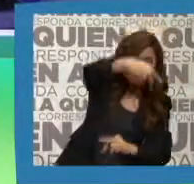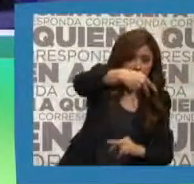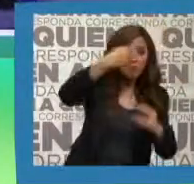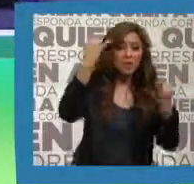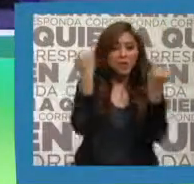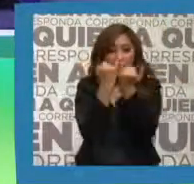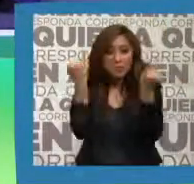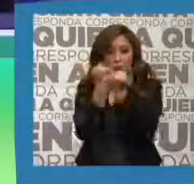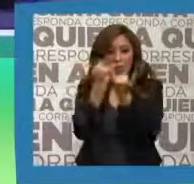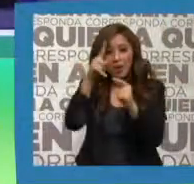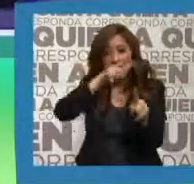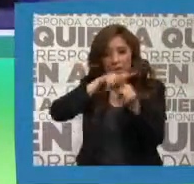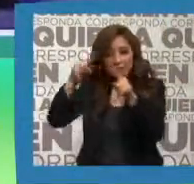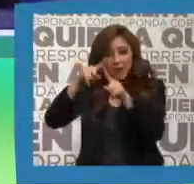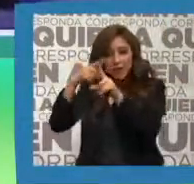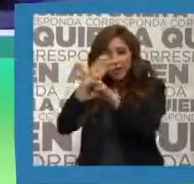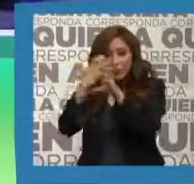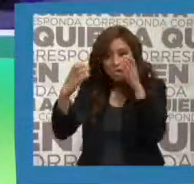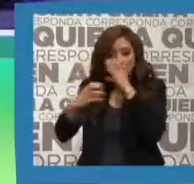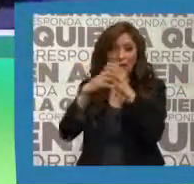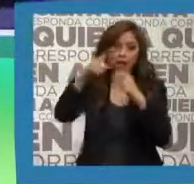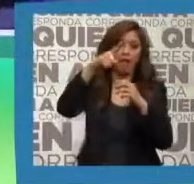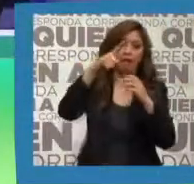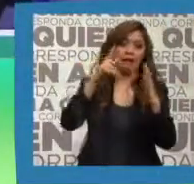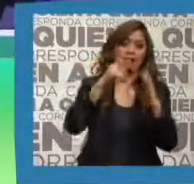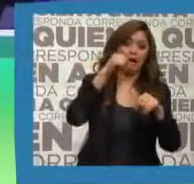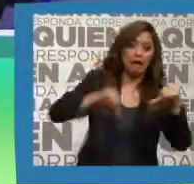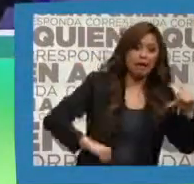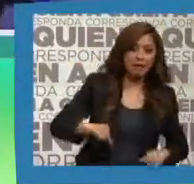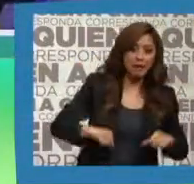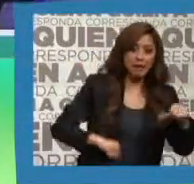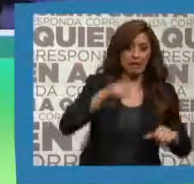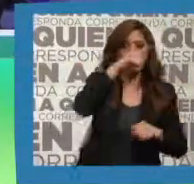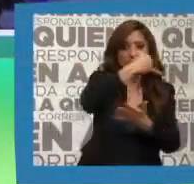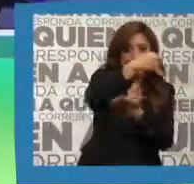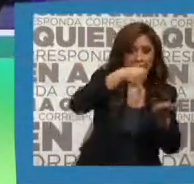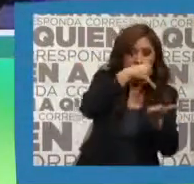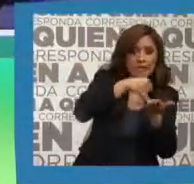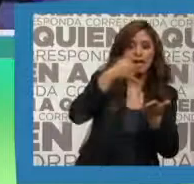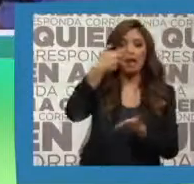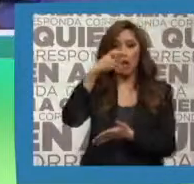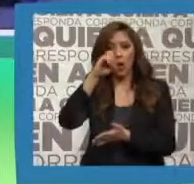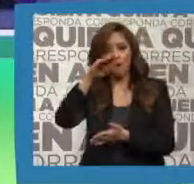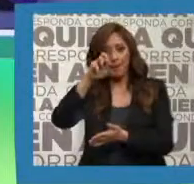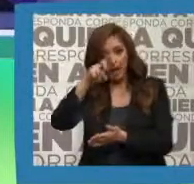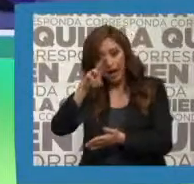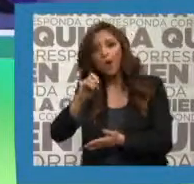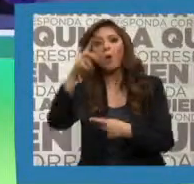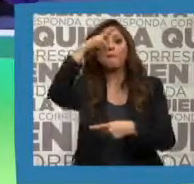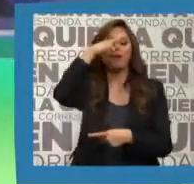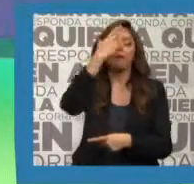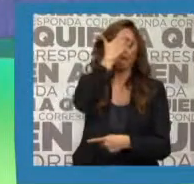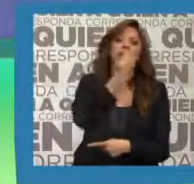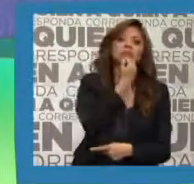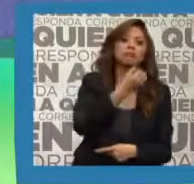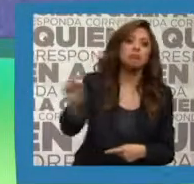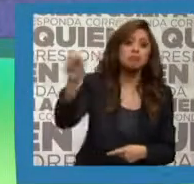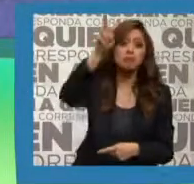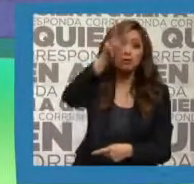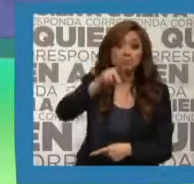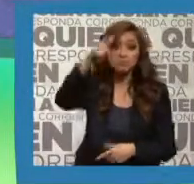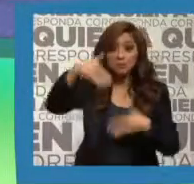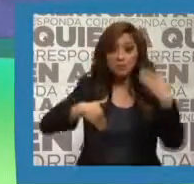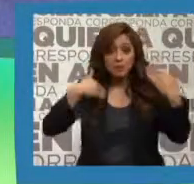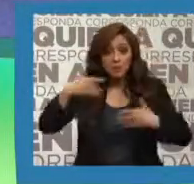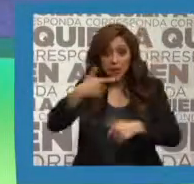la parte que tenemos ahí de los juegos de la isla, del hormiguero, de México tiene talento. La verdad es que es un gran momento de diversión para toda la familia,